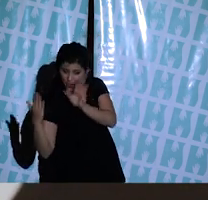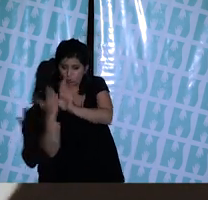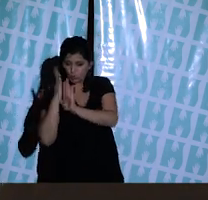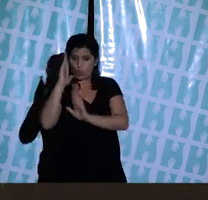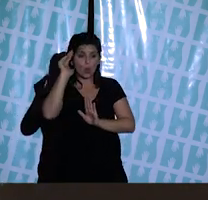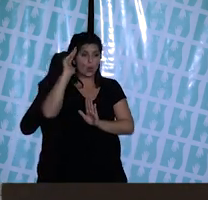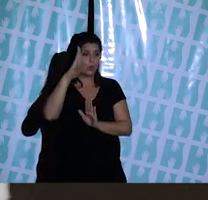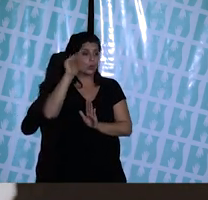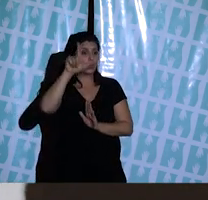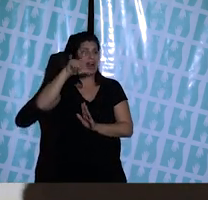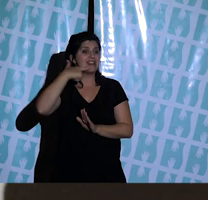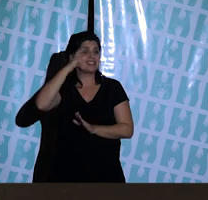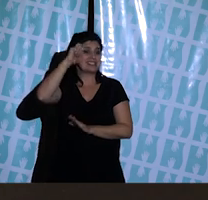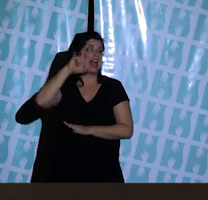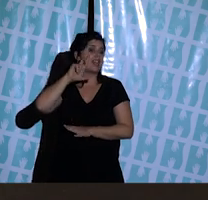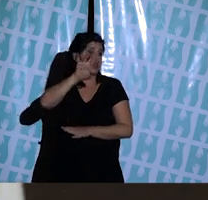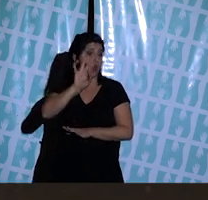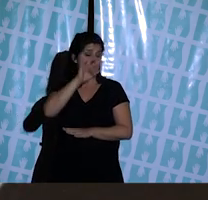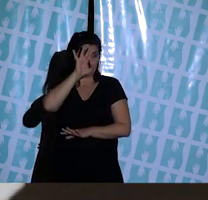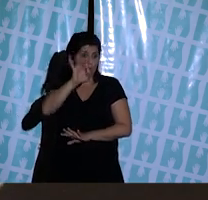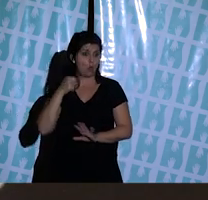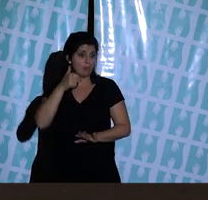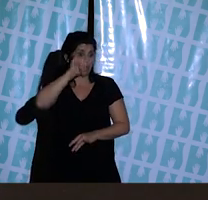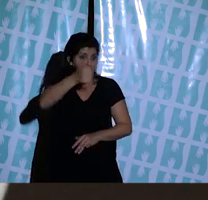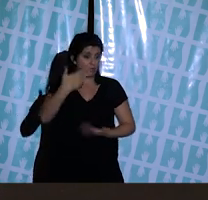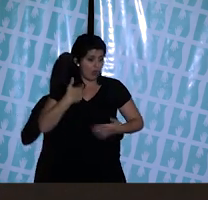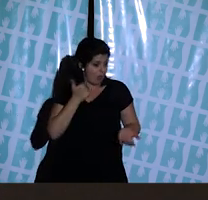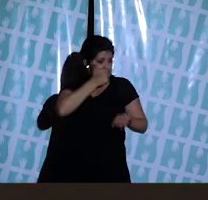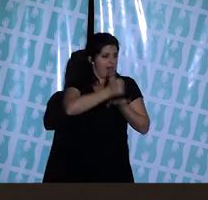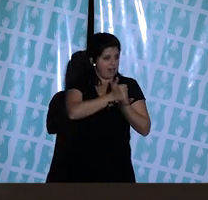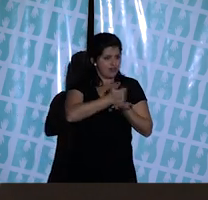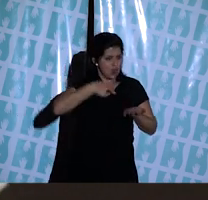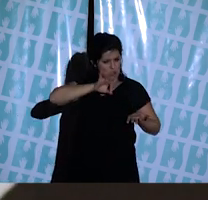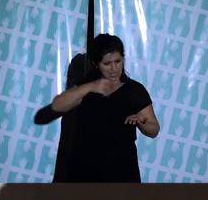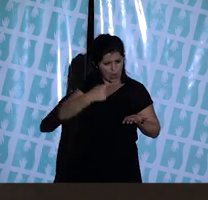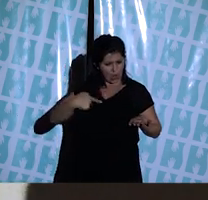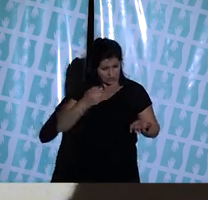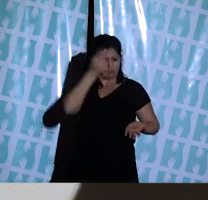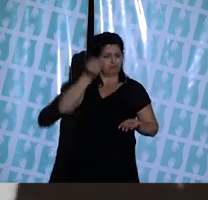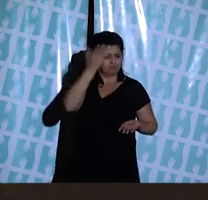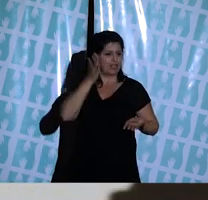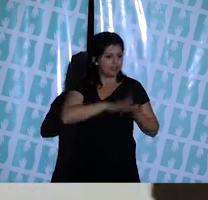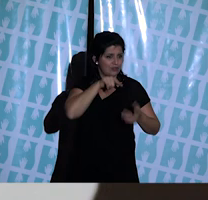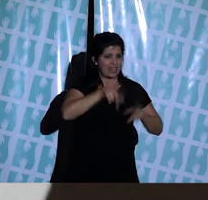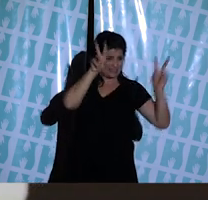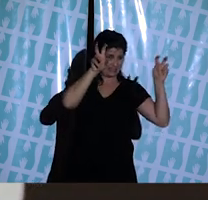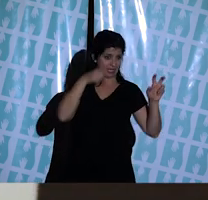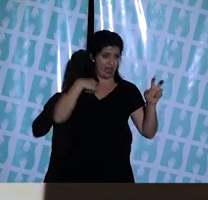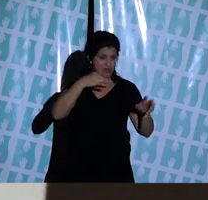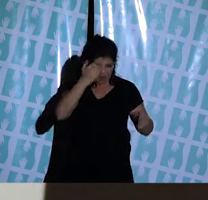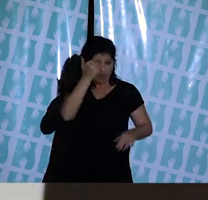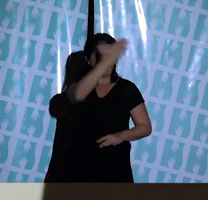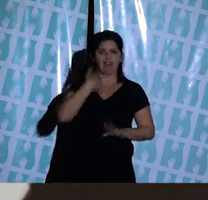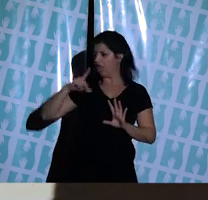hacer. Pero puedo dar una conferencia y dar lo que sí sé y que eso es lo que puedo hacer. Entonces, actuar en vez de escapar de